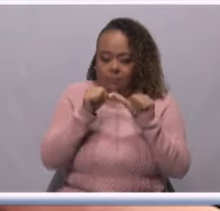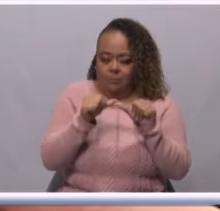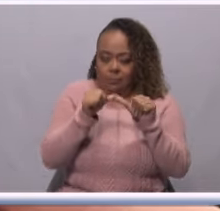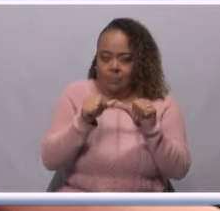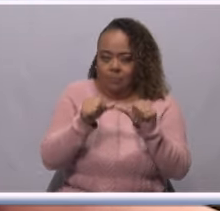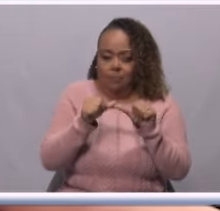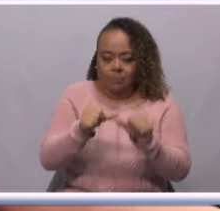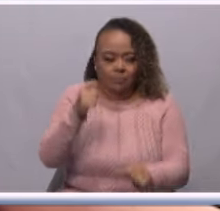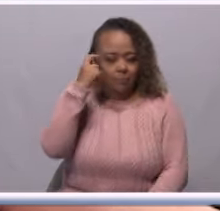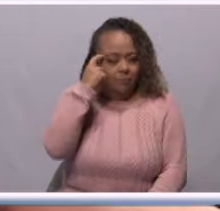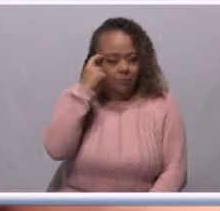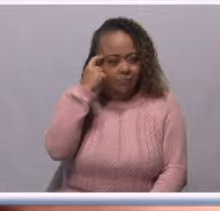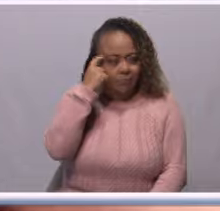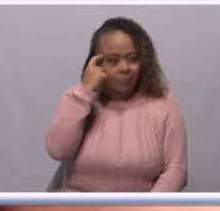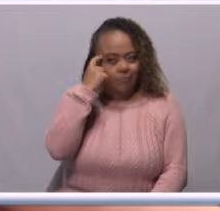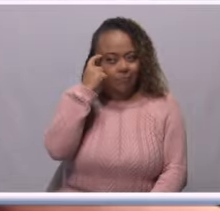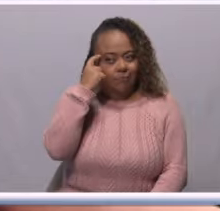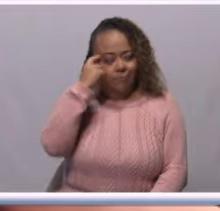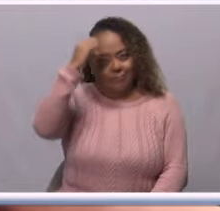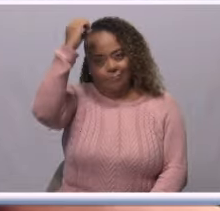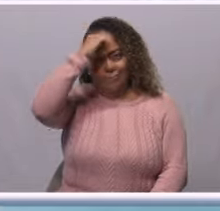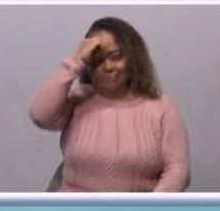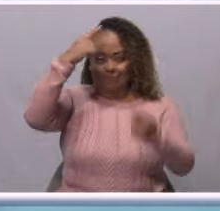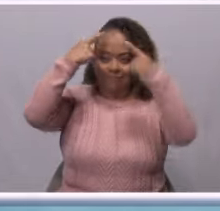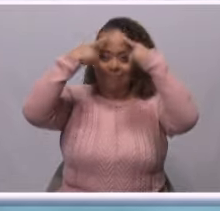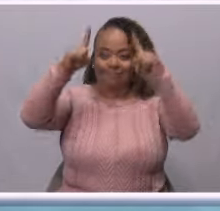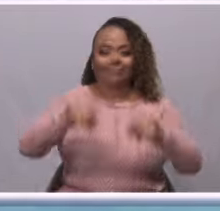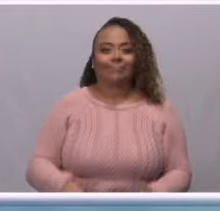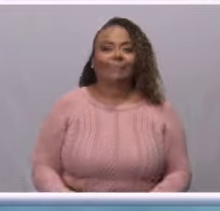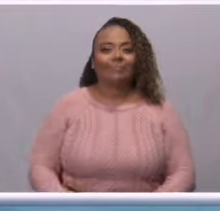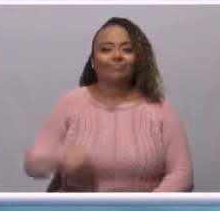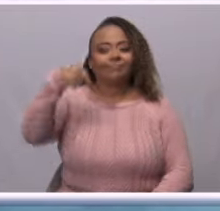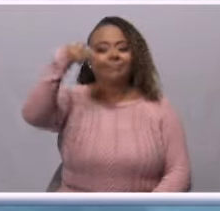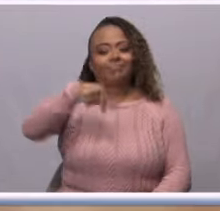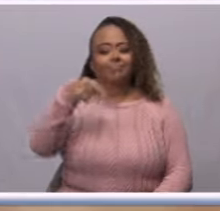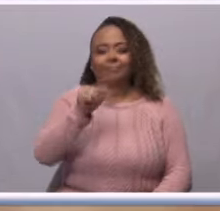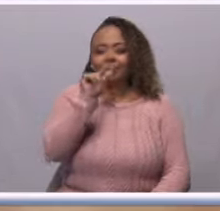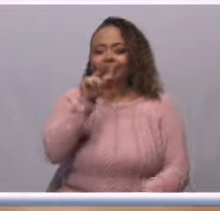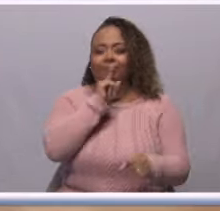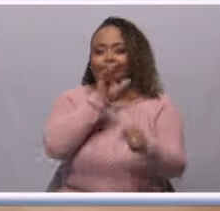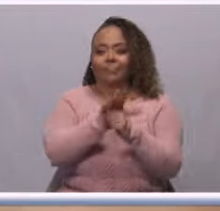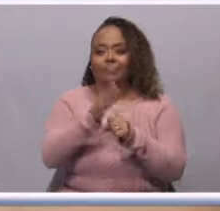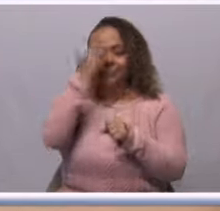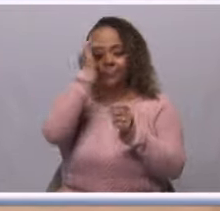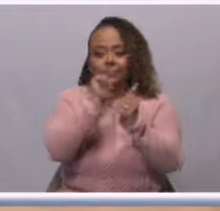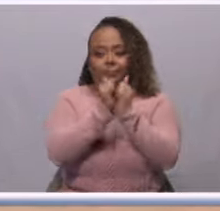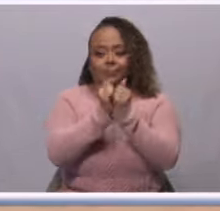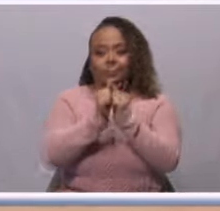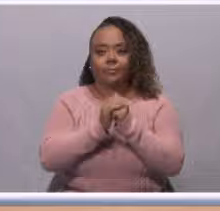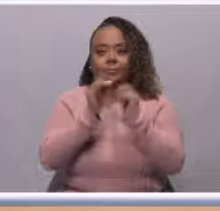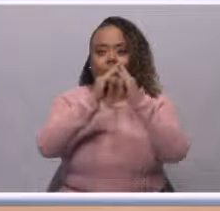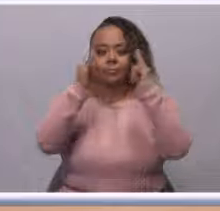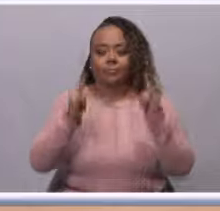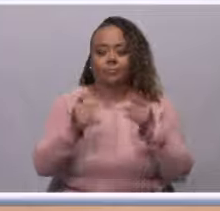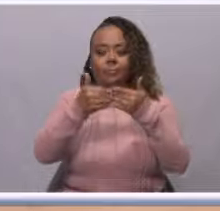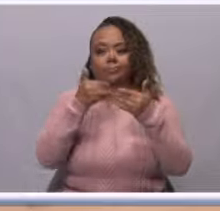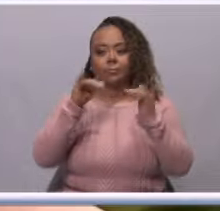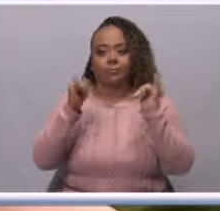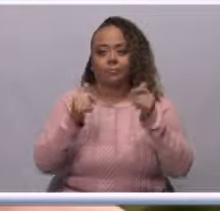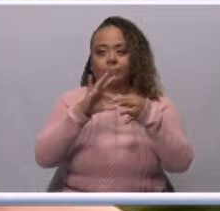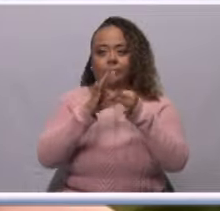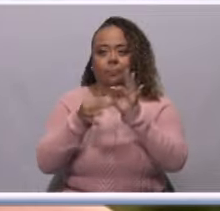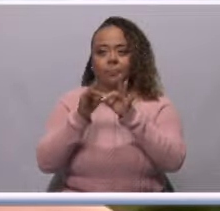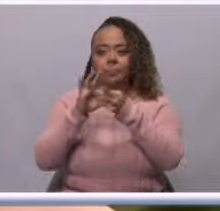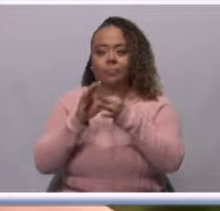y lo tiene siempre en la cabeza, es obvio que lo van a lograr. Y hoy su sueño está por cumplirse, ya que el atleta estará en el campamento previo a los Juegos Olímpicos.